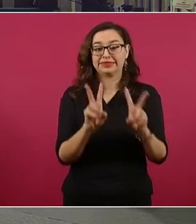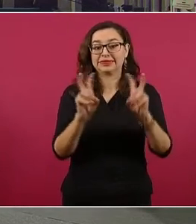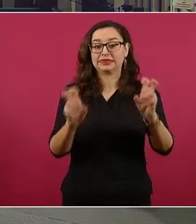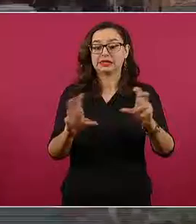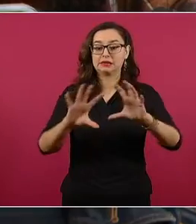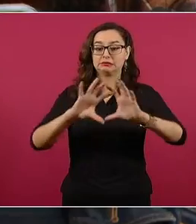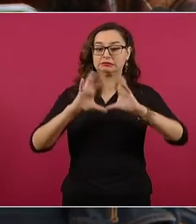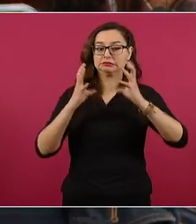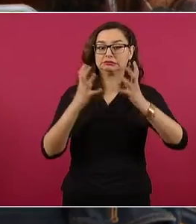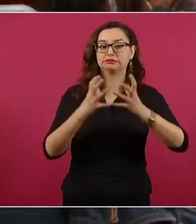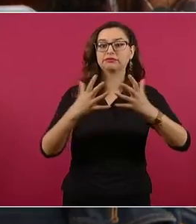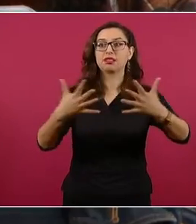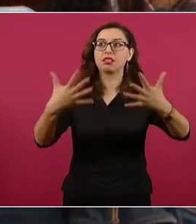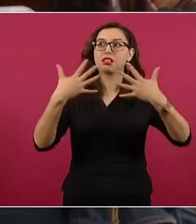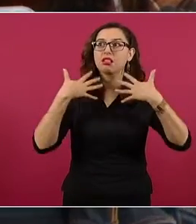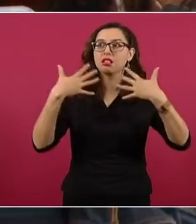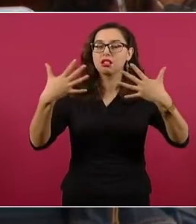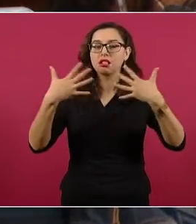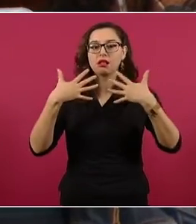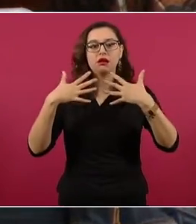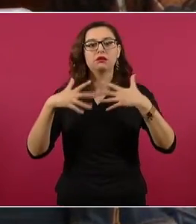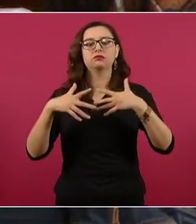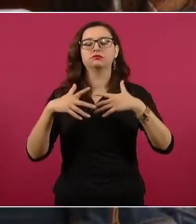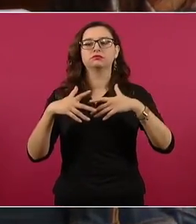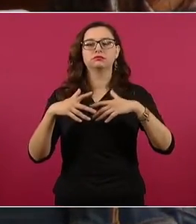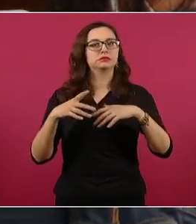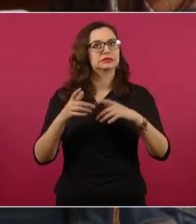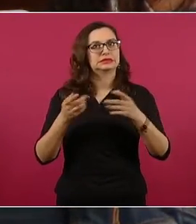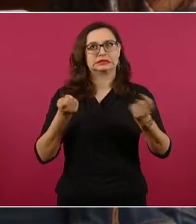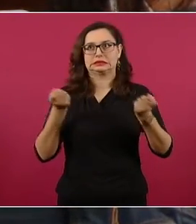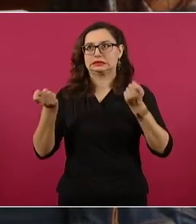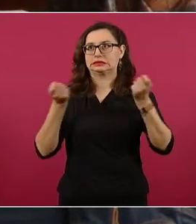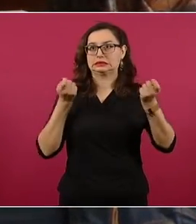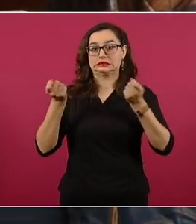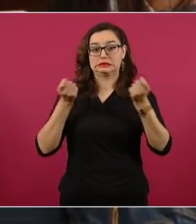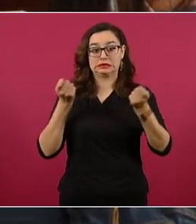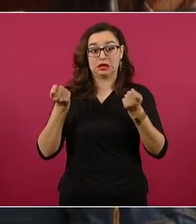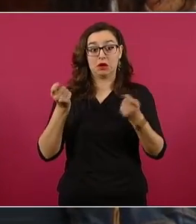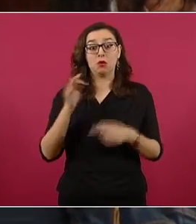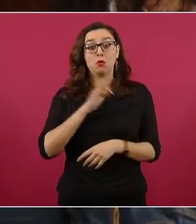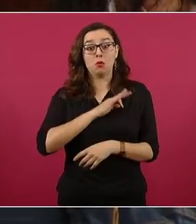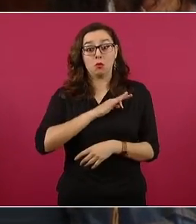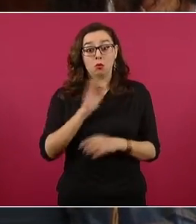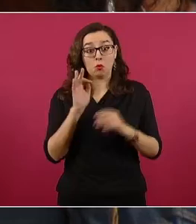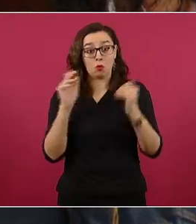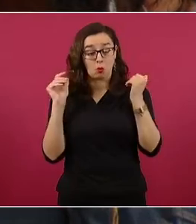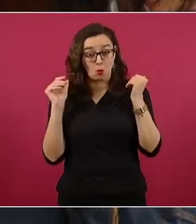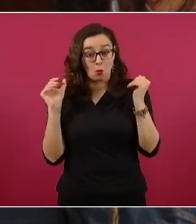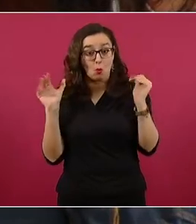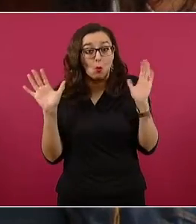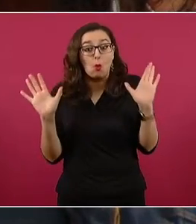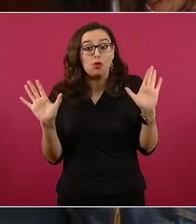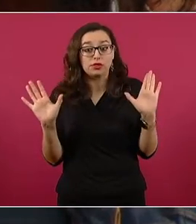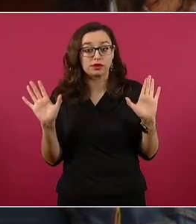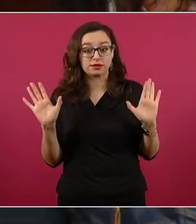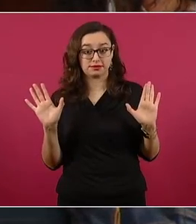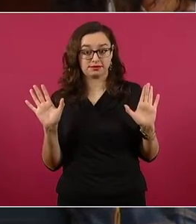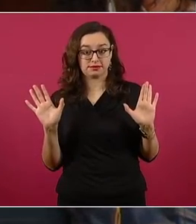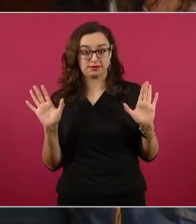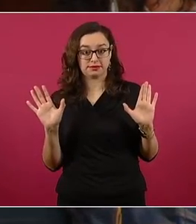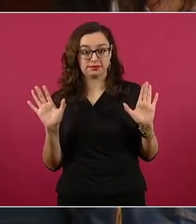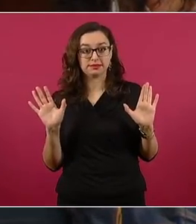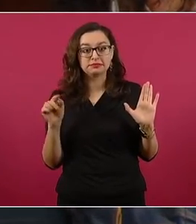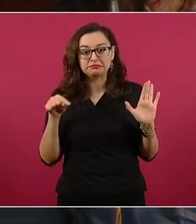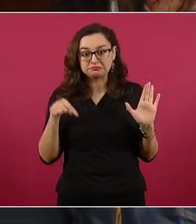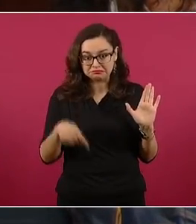¿Sería posible que se pudiera exponer aquí en la mañanera para que lo sepan